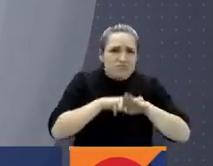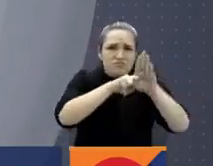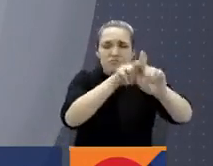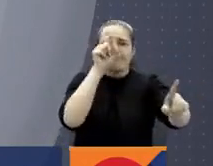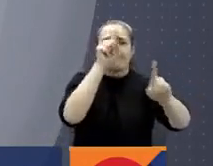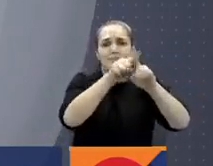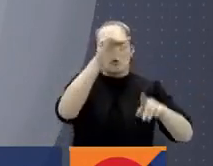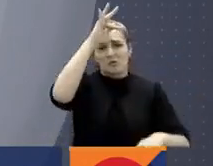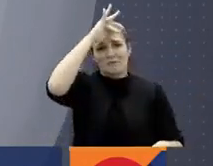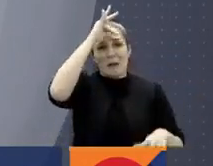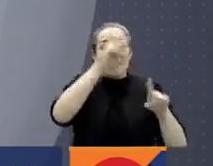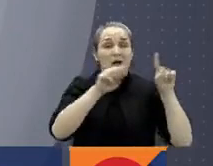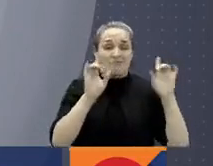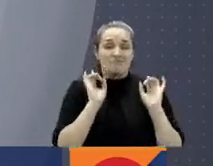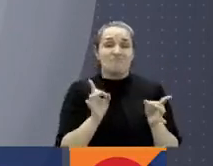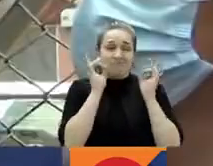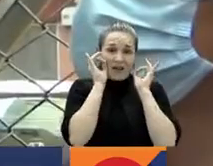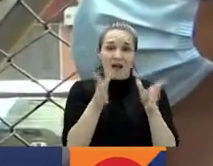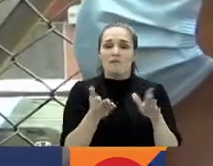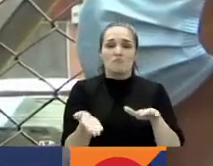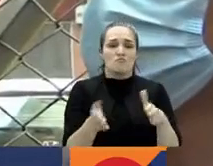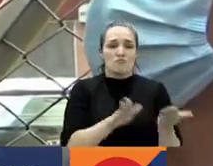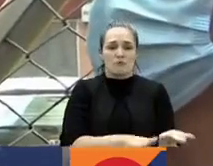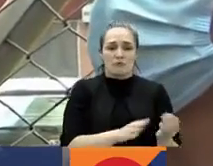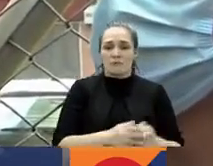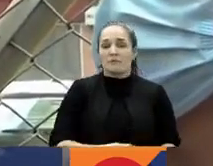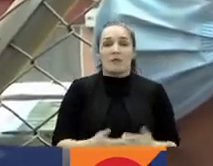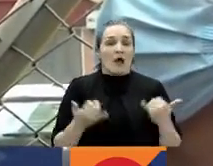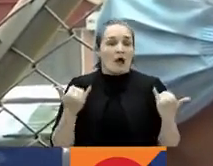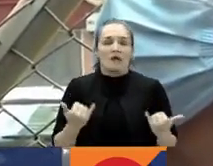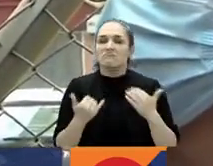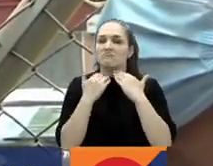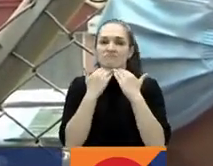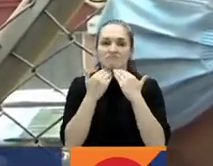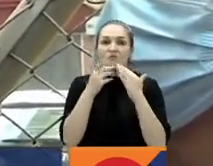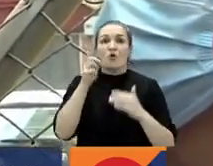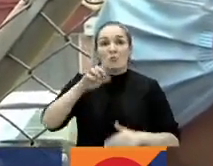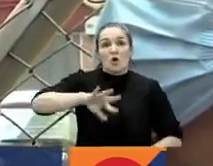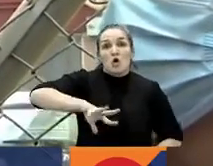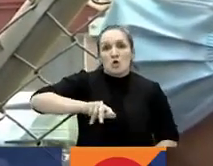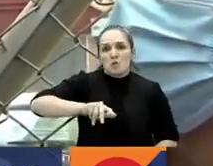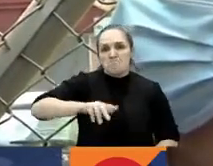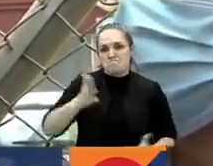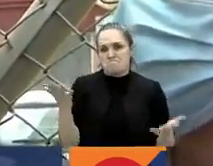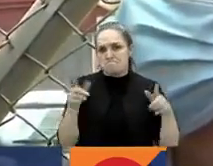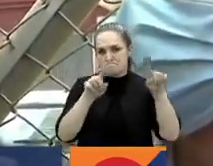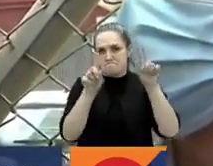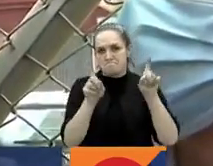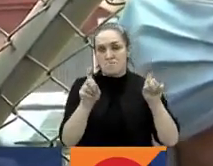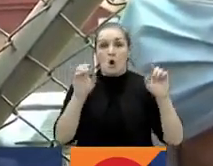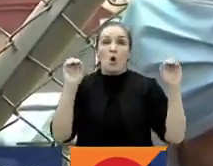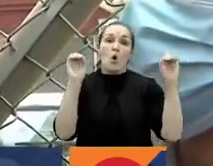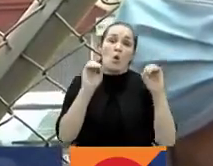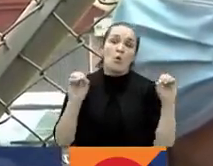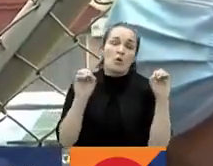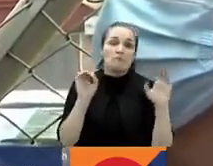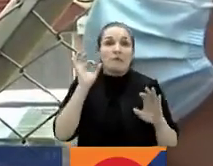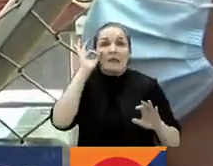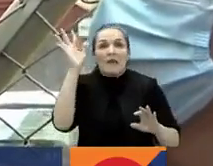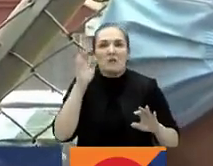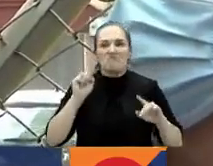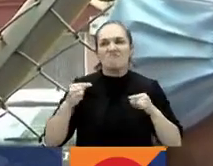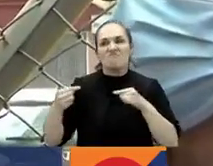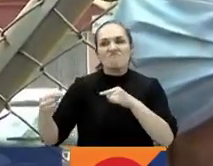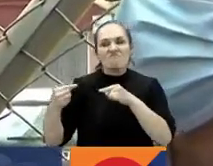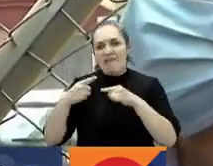la gravedad de las heridas, el menor de edad falleció. No sabemos si haya sido por robo, si haya sido de pronto por alguna resilla con